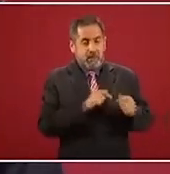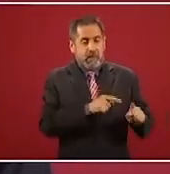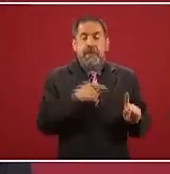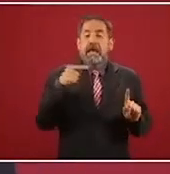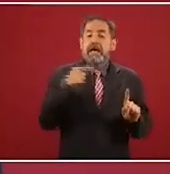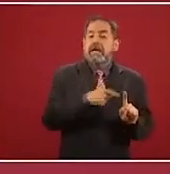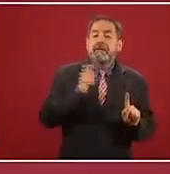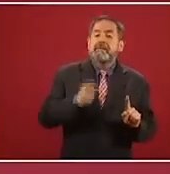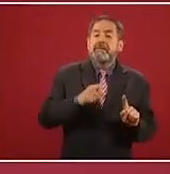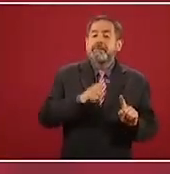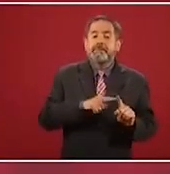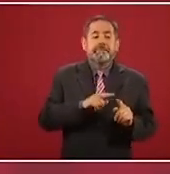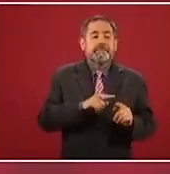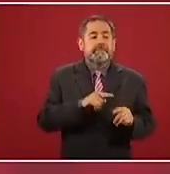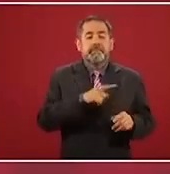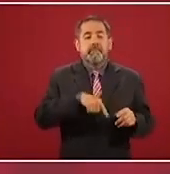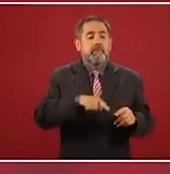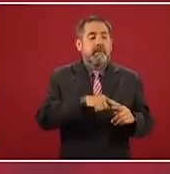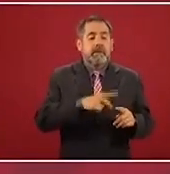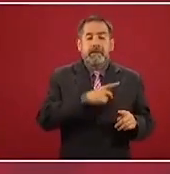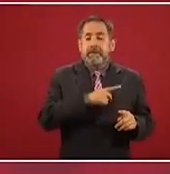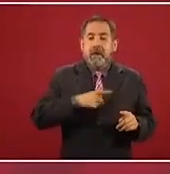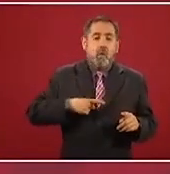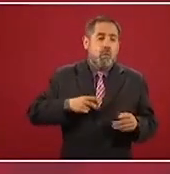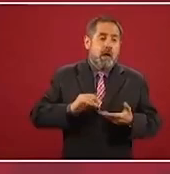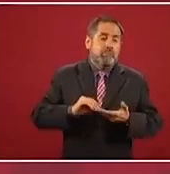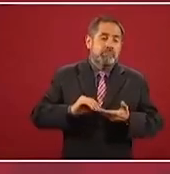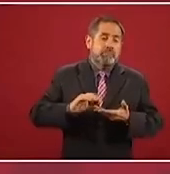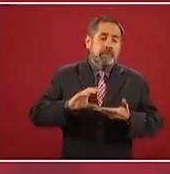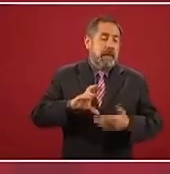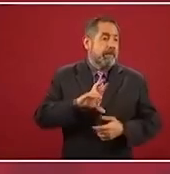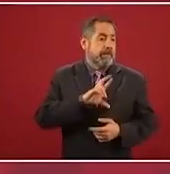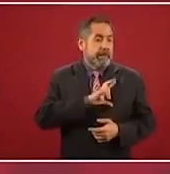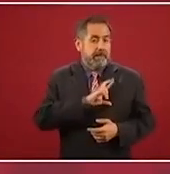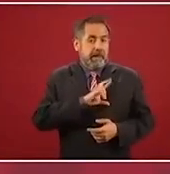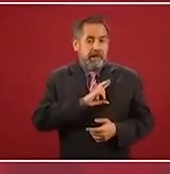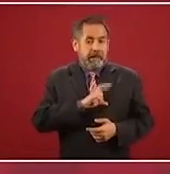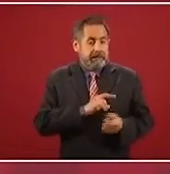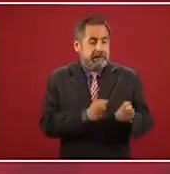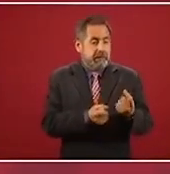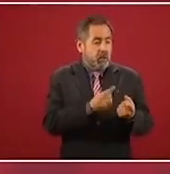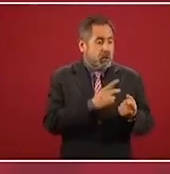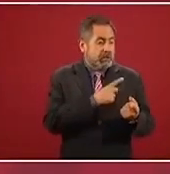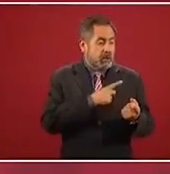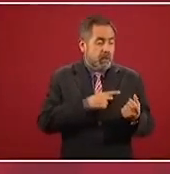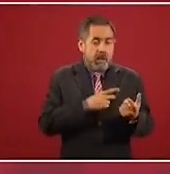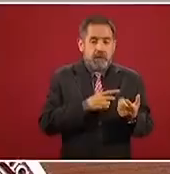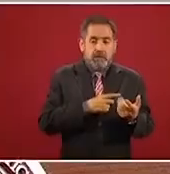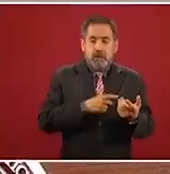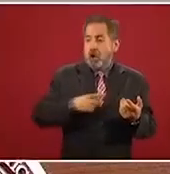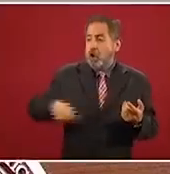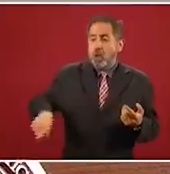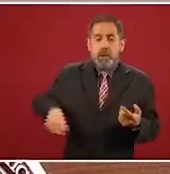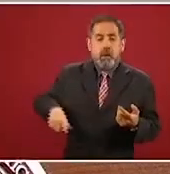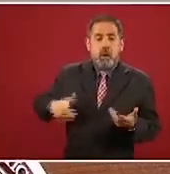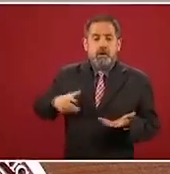convirtieron las deudas privadas de unos cuantos en deuda